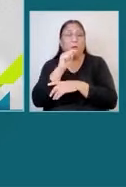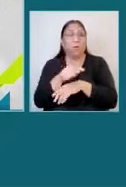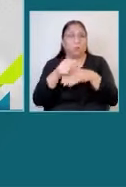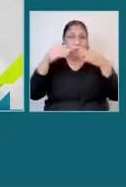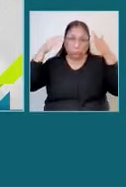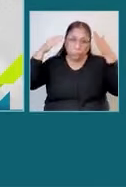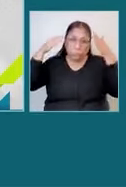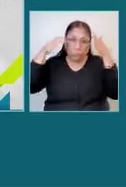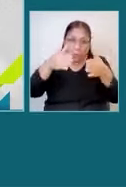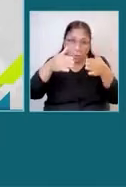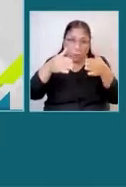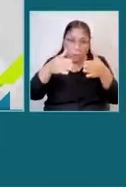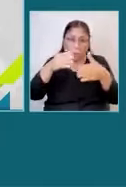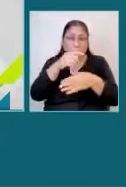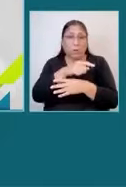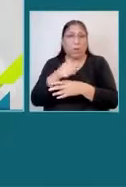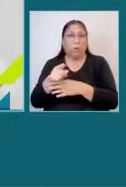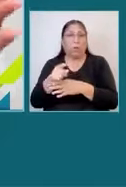dedicando